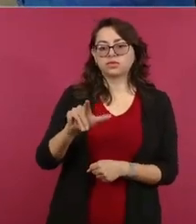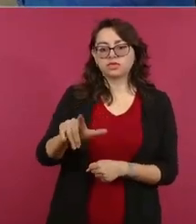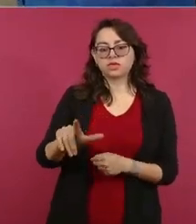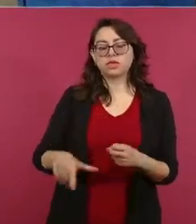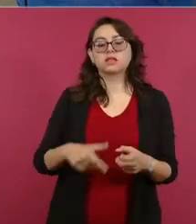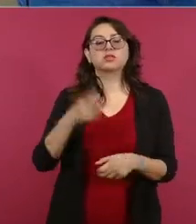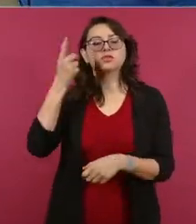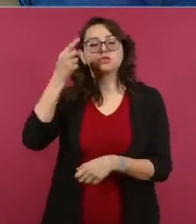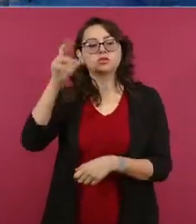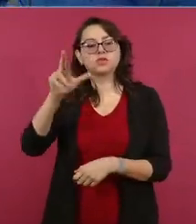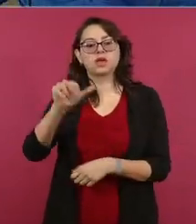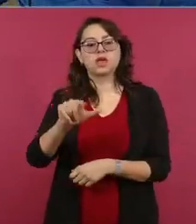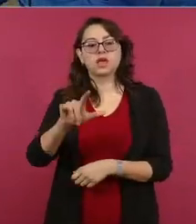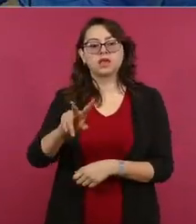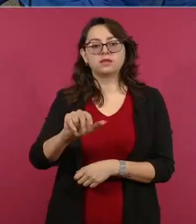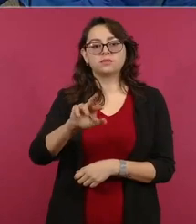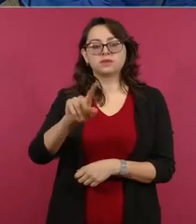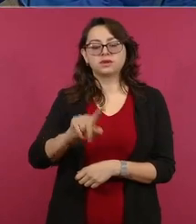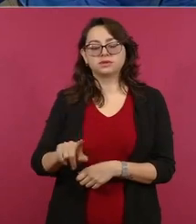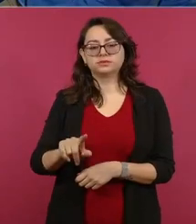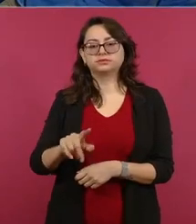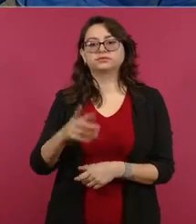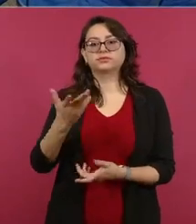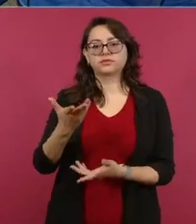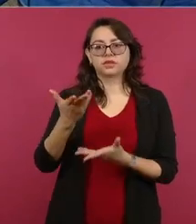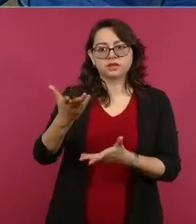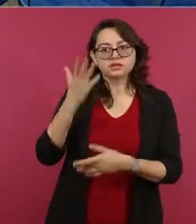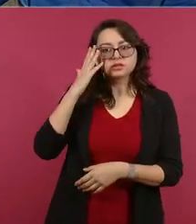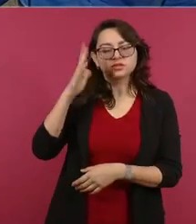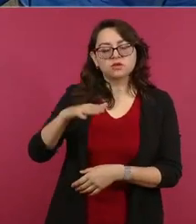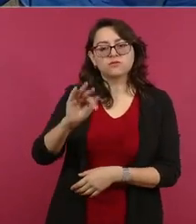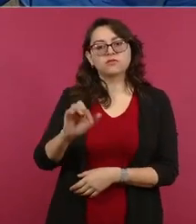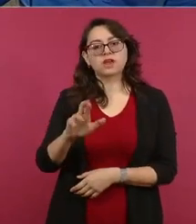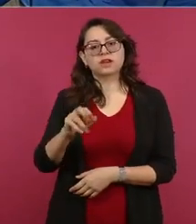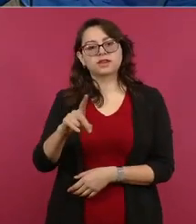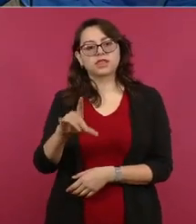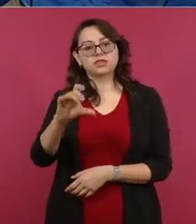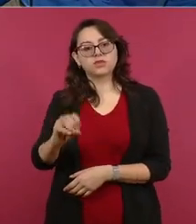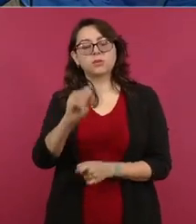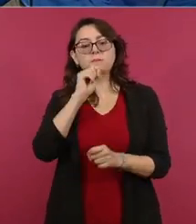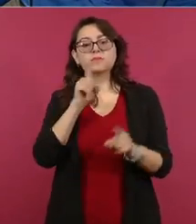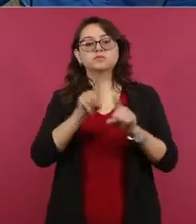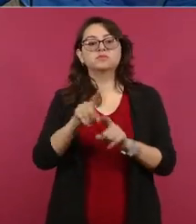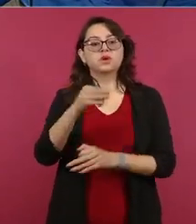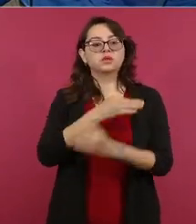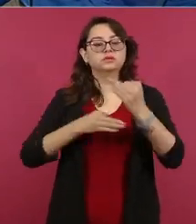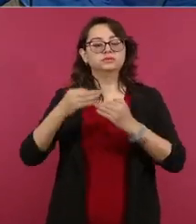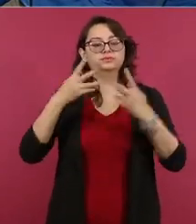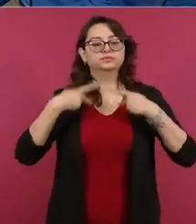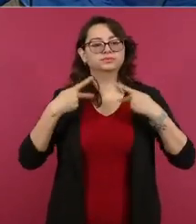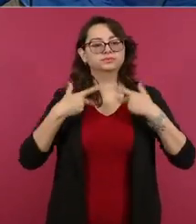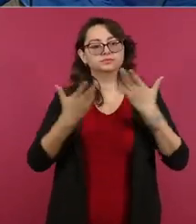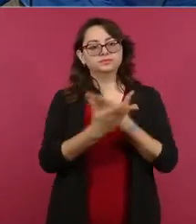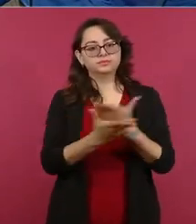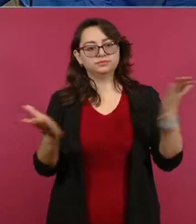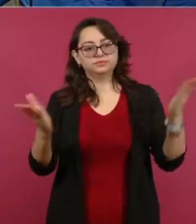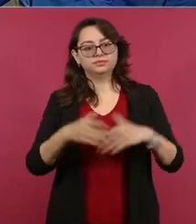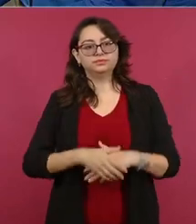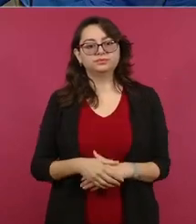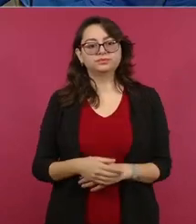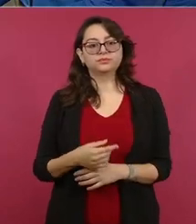Bullá, al señor Fernando Landeros y a todas las personas presentes. Hoy